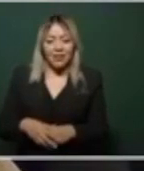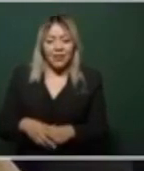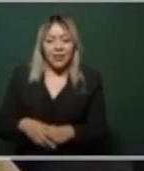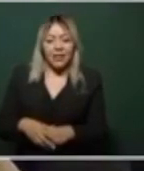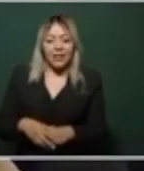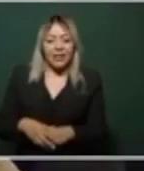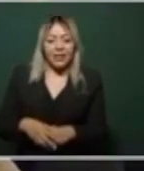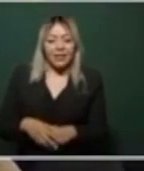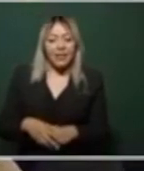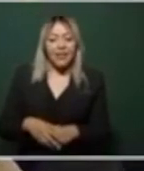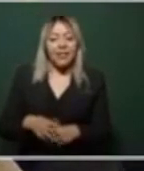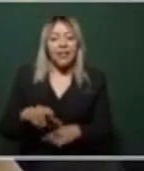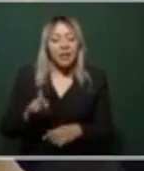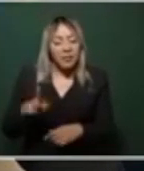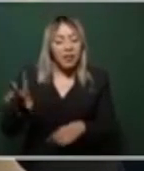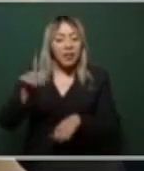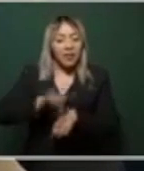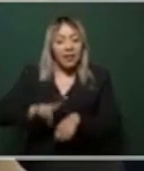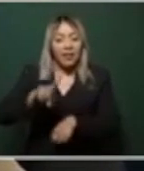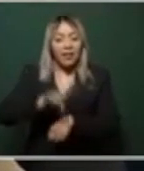tenemos todos los días este diálogo,